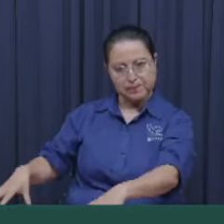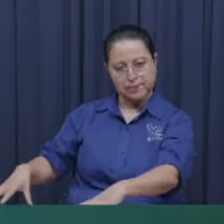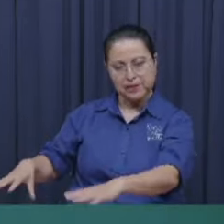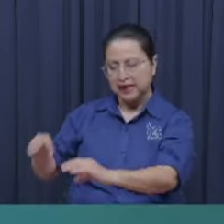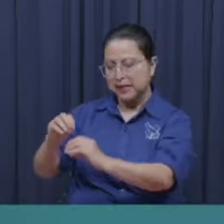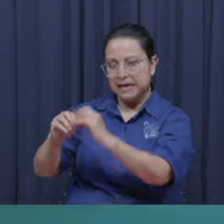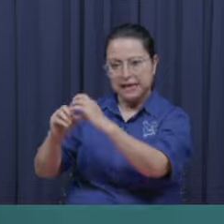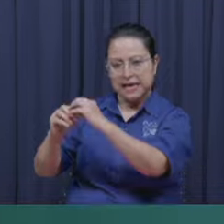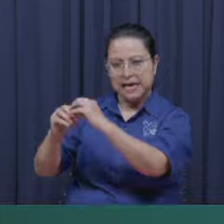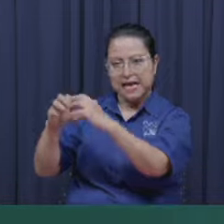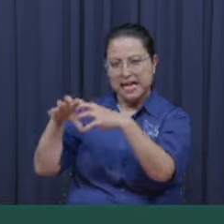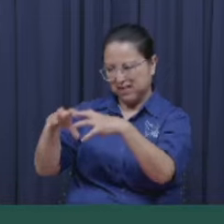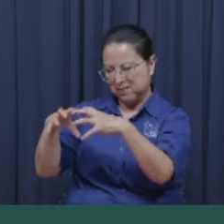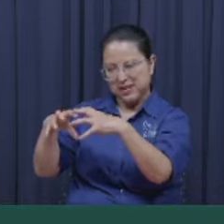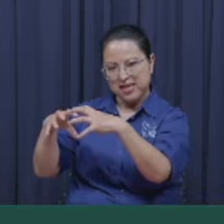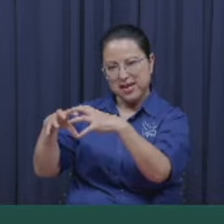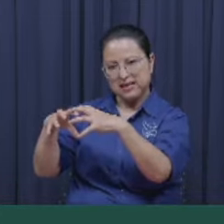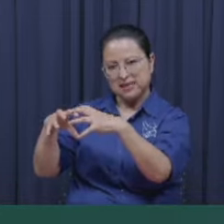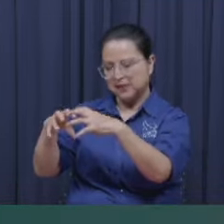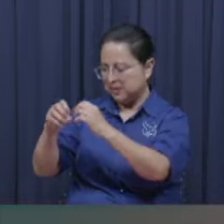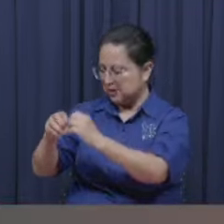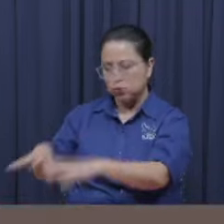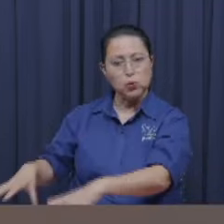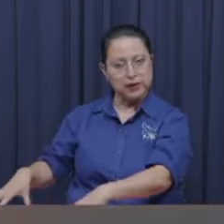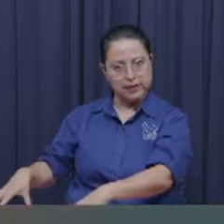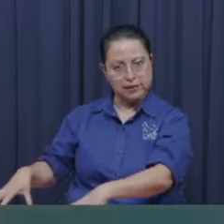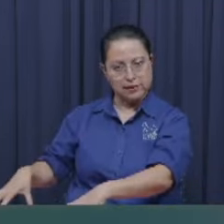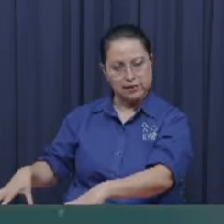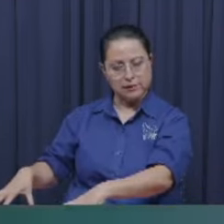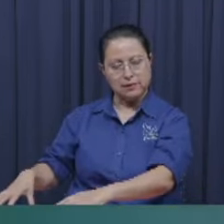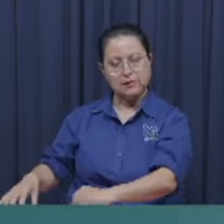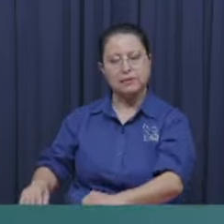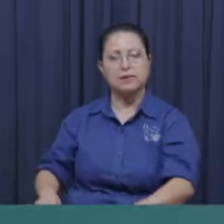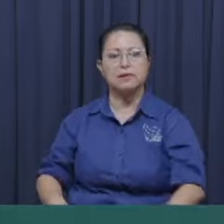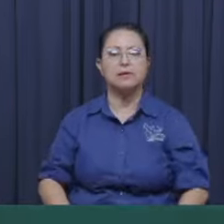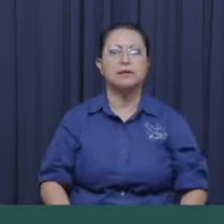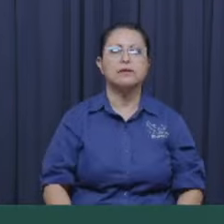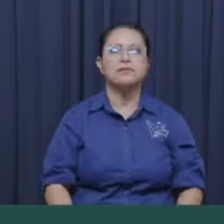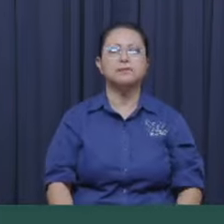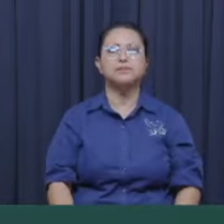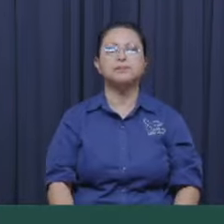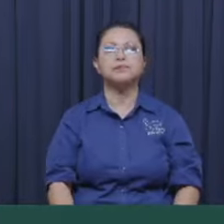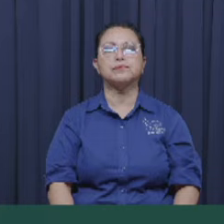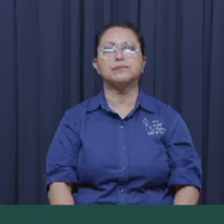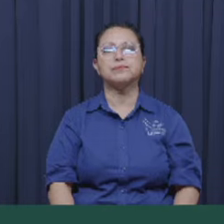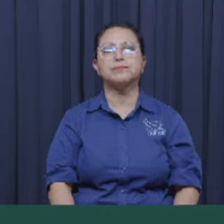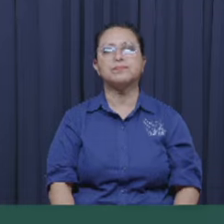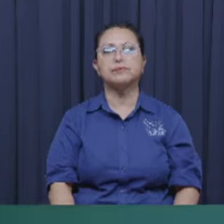Ampliamente conocidos estos versículos, pero creo que les tenemos que acercar el zoom. Entonces,